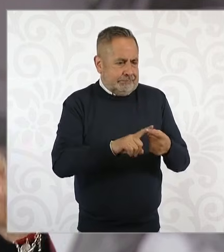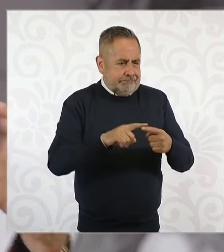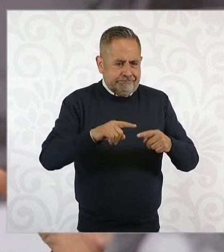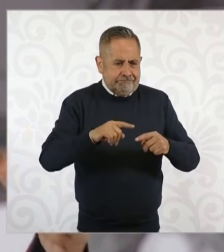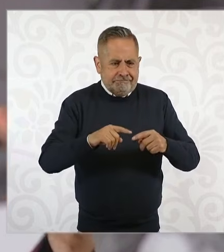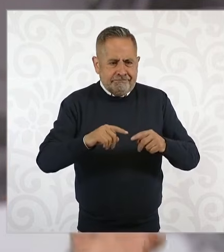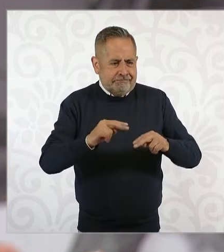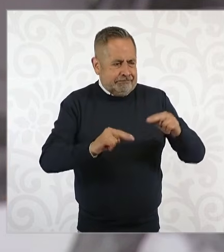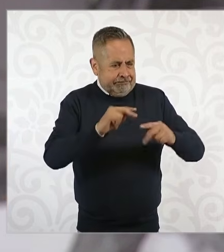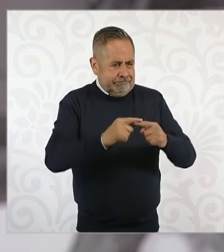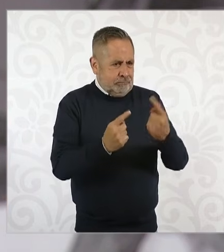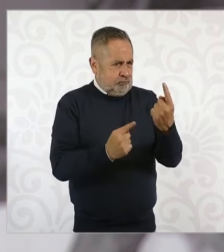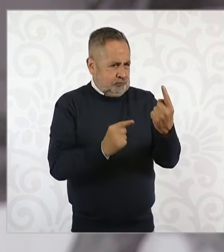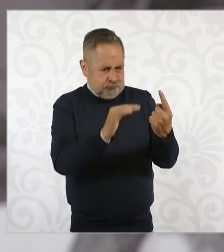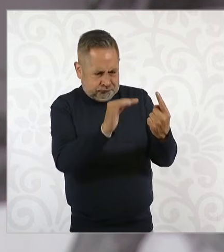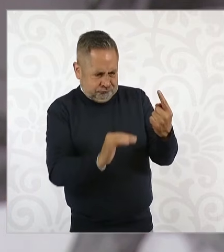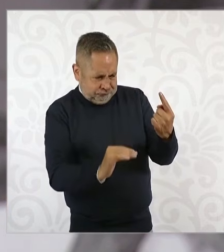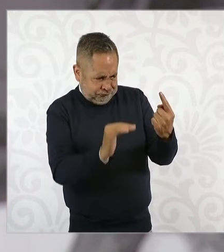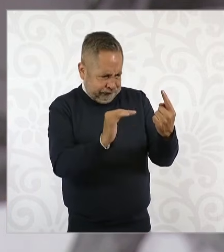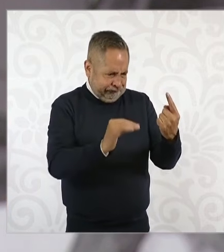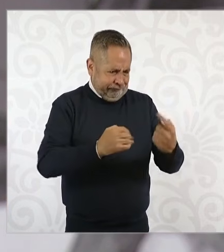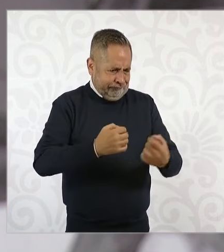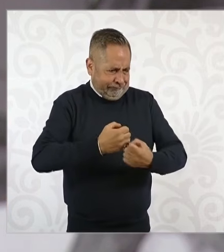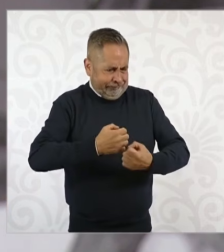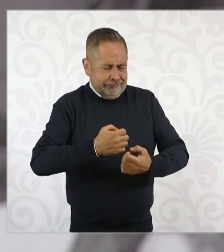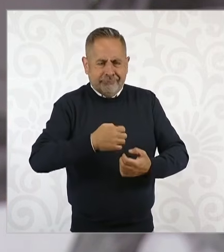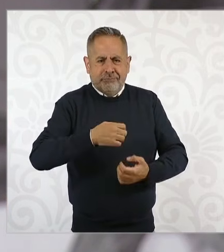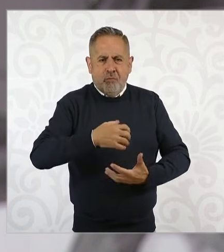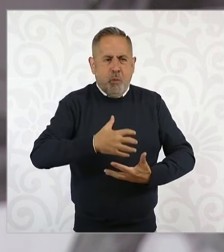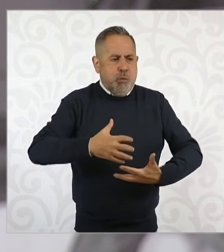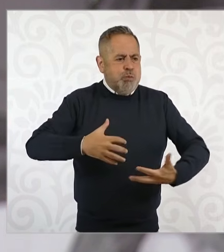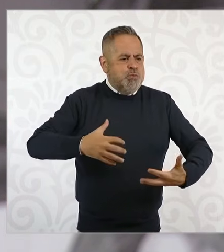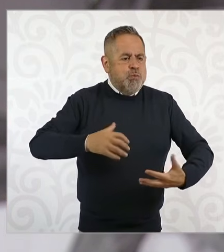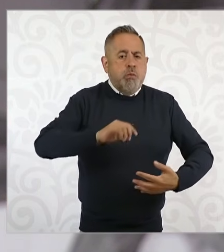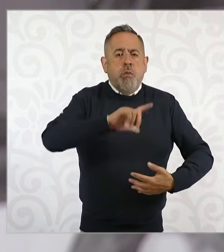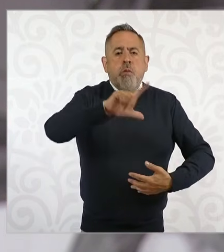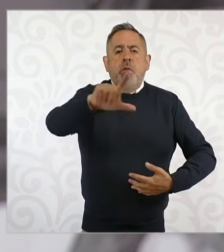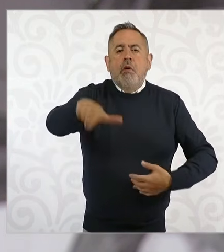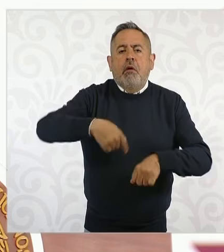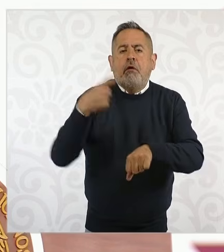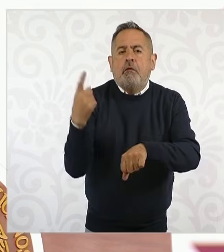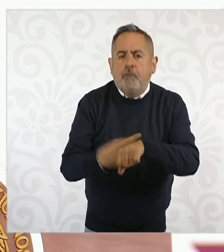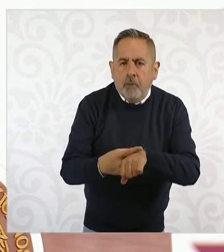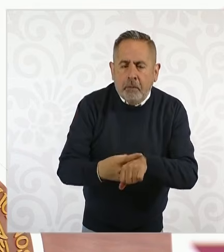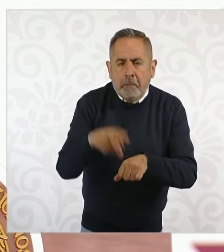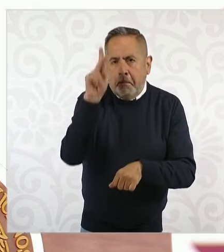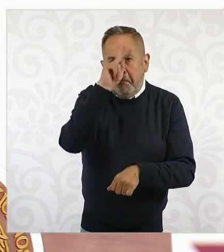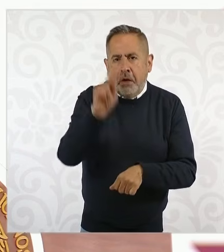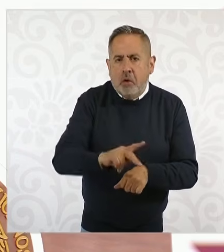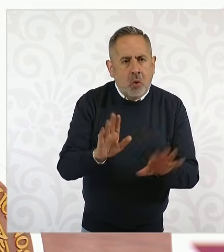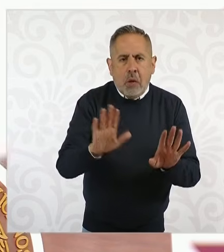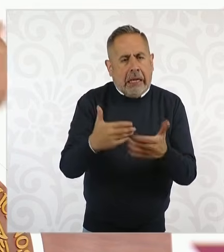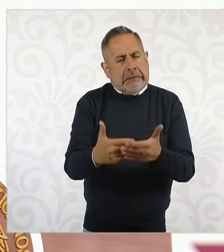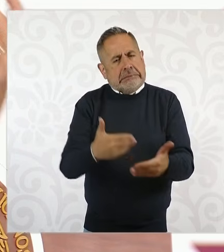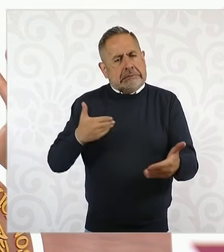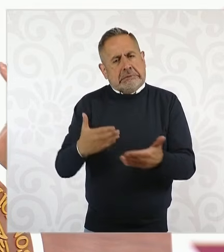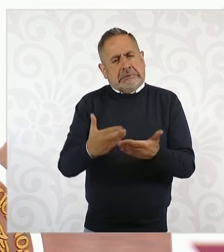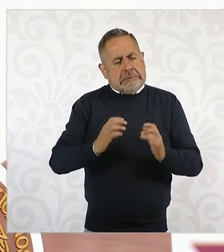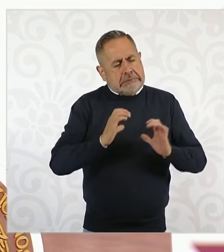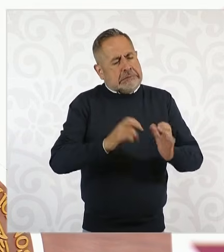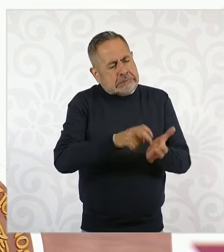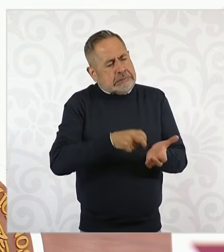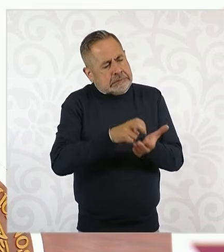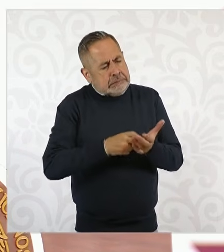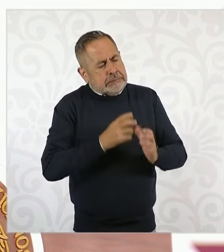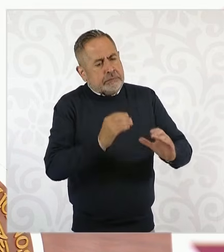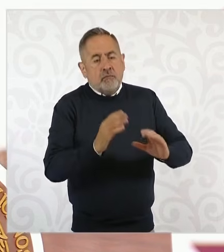de estatura y edad, se pueden evitar enfermedades posteriores. O si una niña o un niño tiene algún